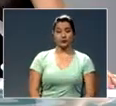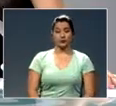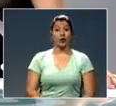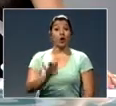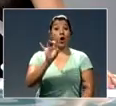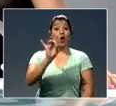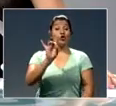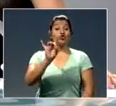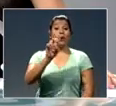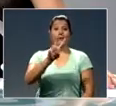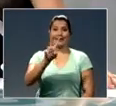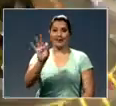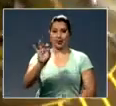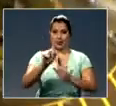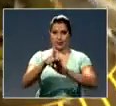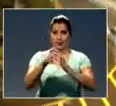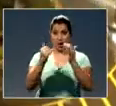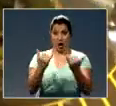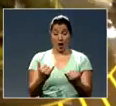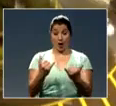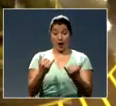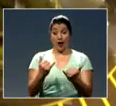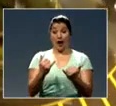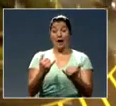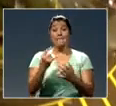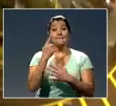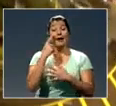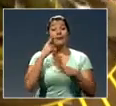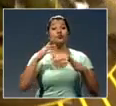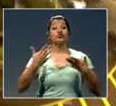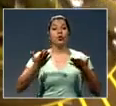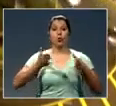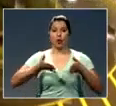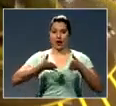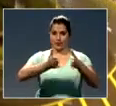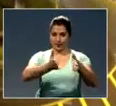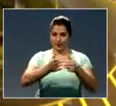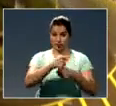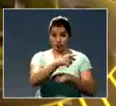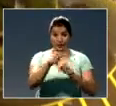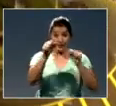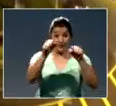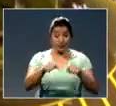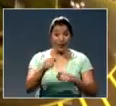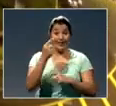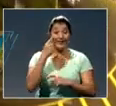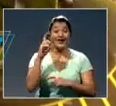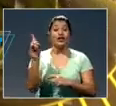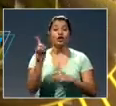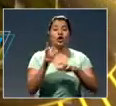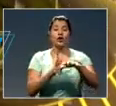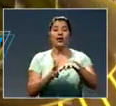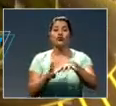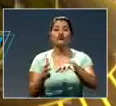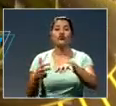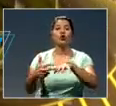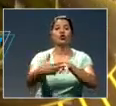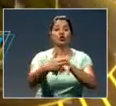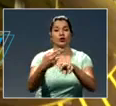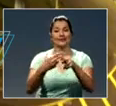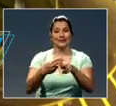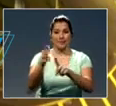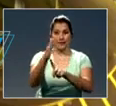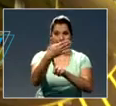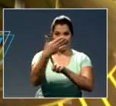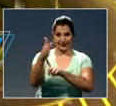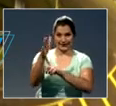8 de la noche con 29 minutos, hacemos a esta hora repaso por carretera. Usted observa el sector de la rotonda La Bandera gracias